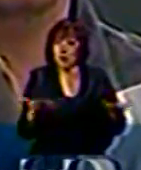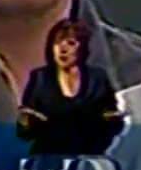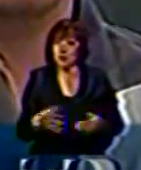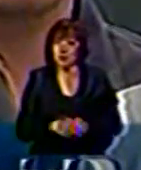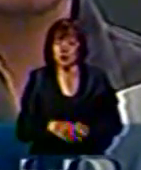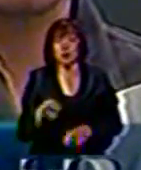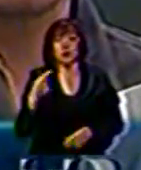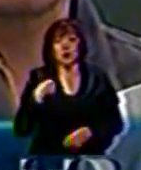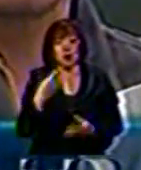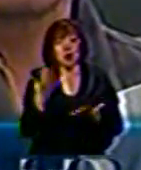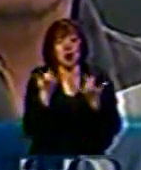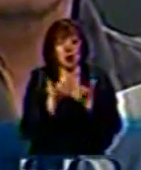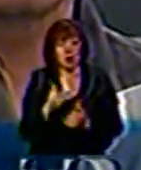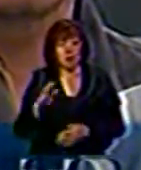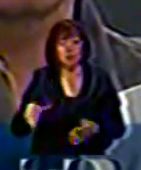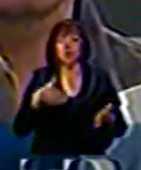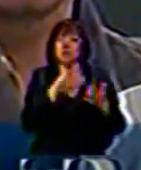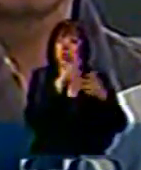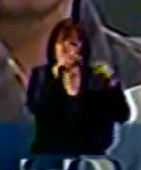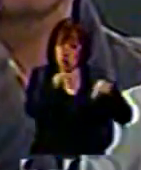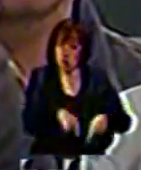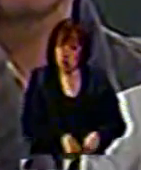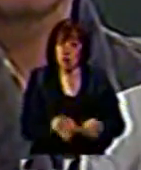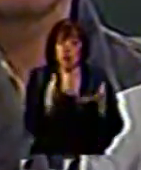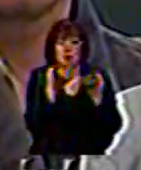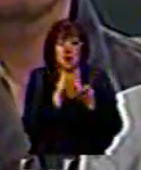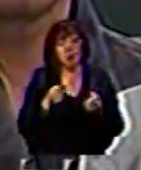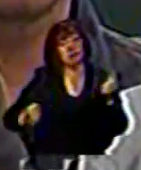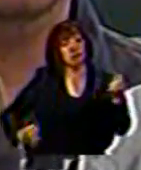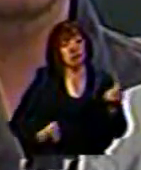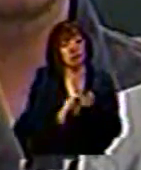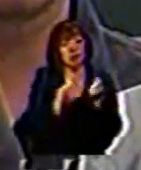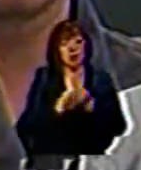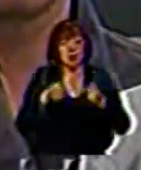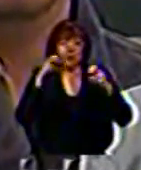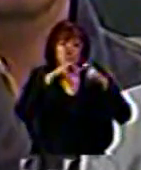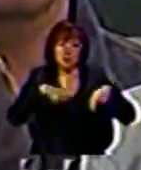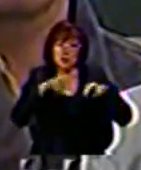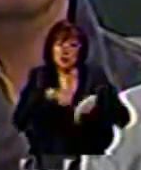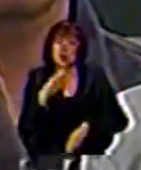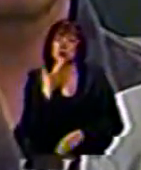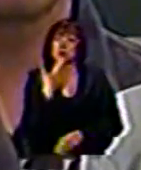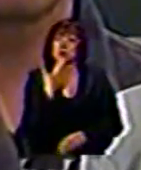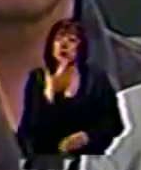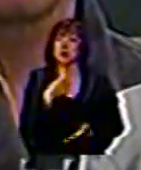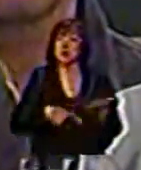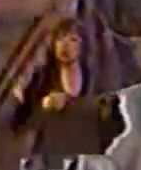para que se hagan las respectivas averiguaciones y ya se determine responsables.